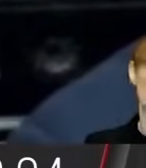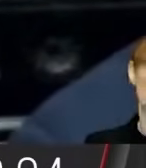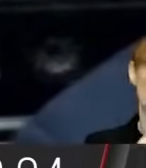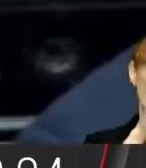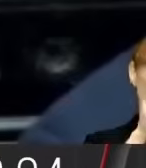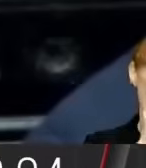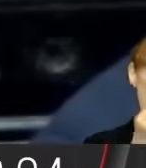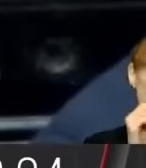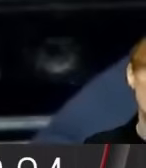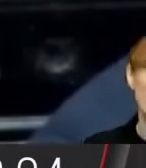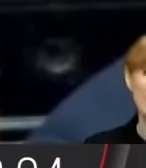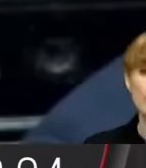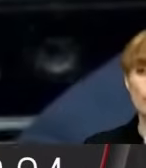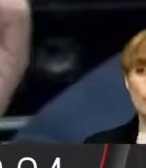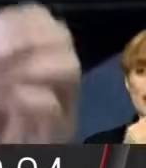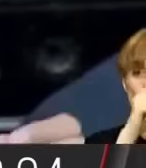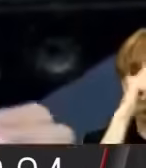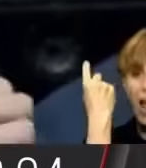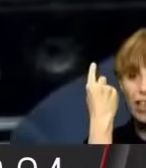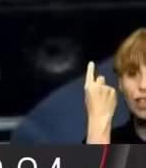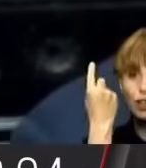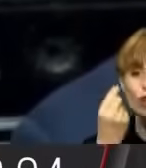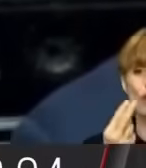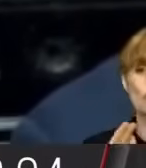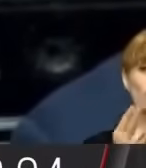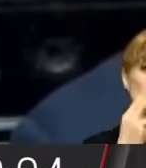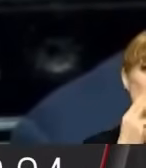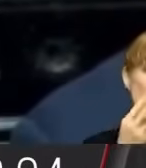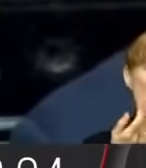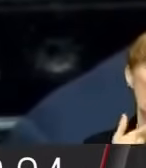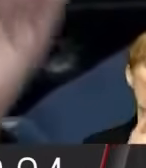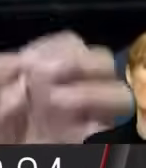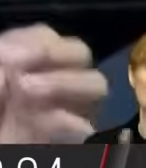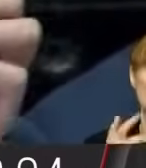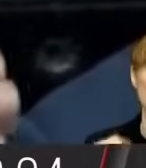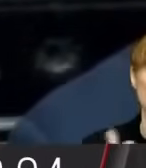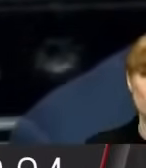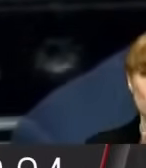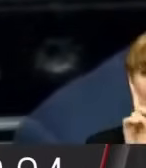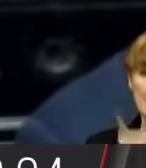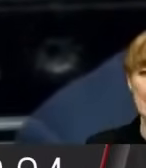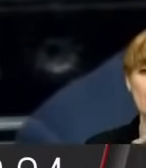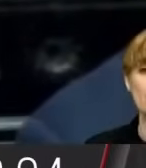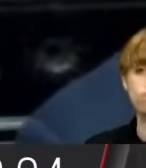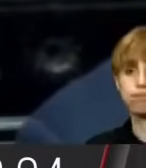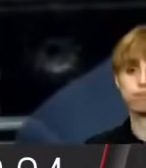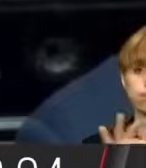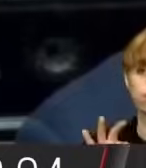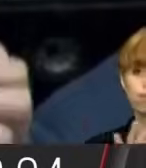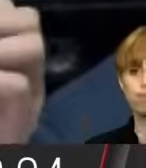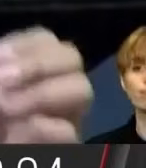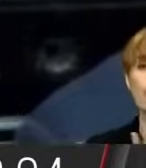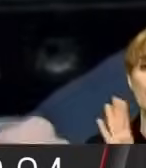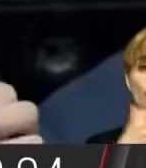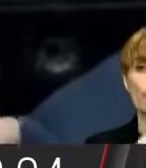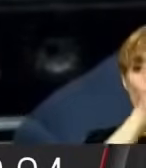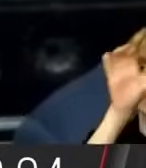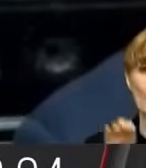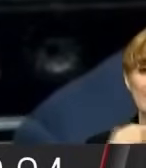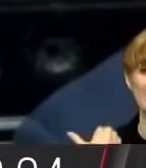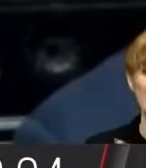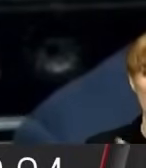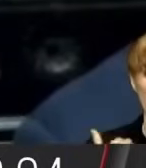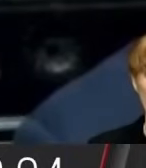Senado. Siempre hay que decirlo. Ya diputados dio el aval para que la moratoria previsional, una vez que sea votada en